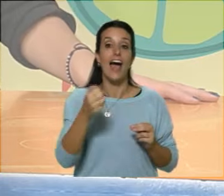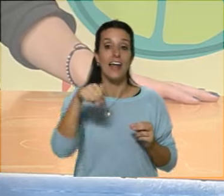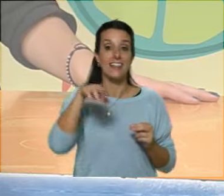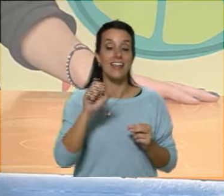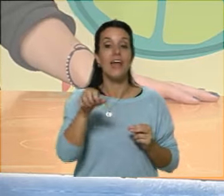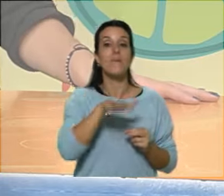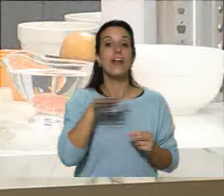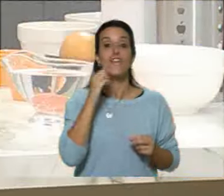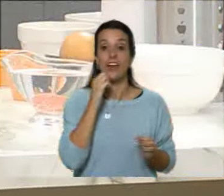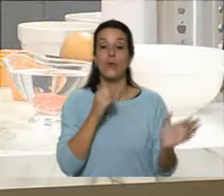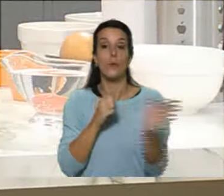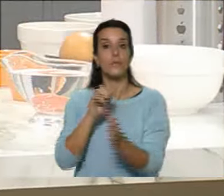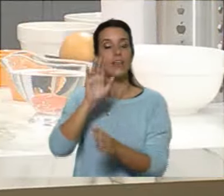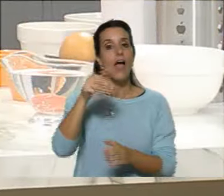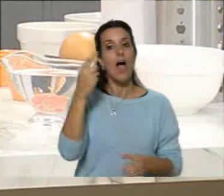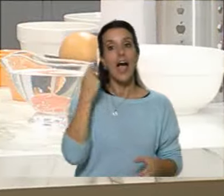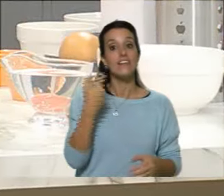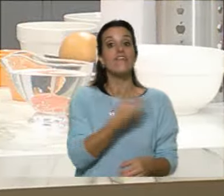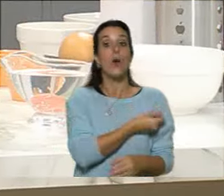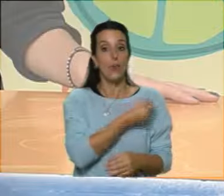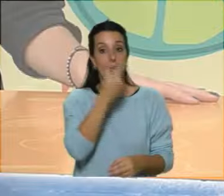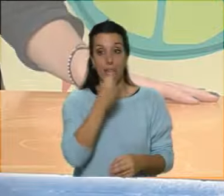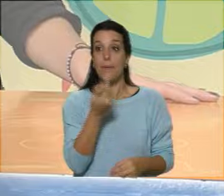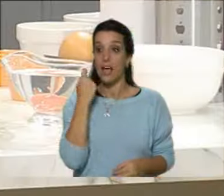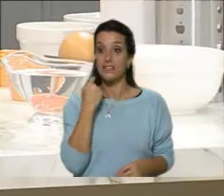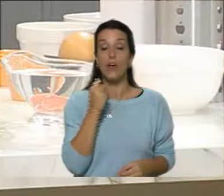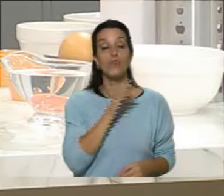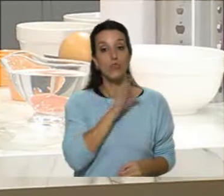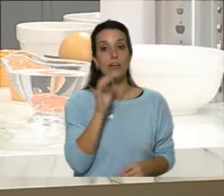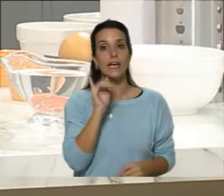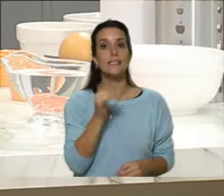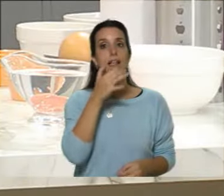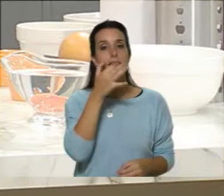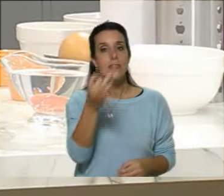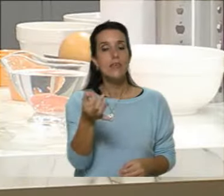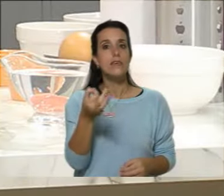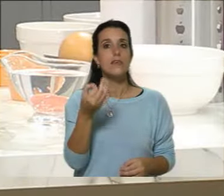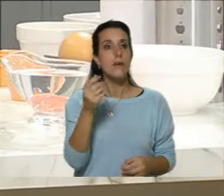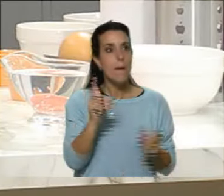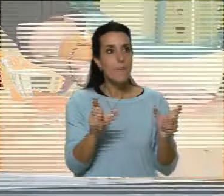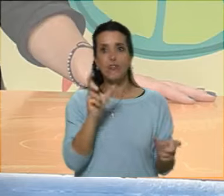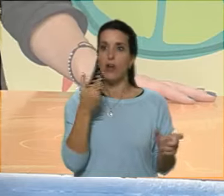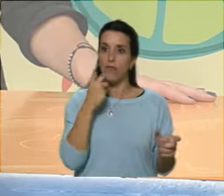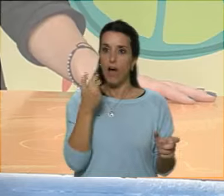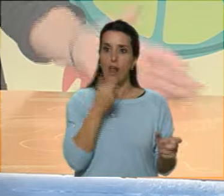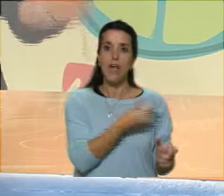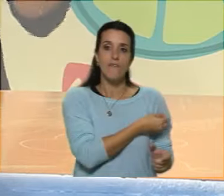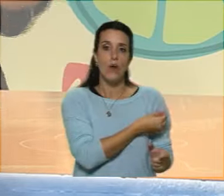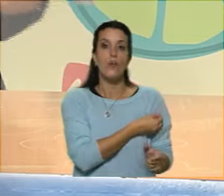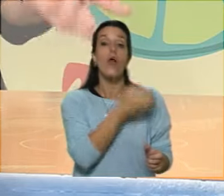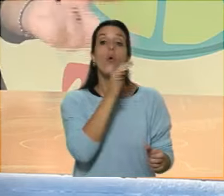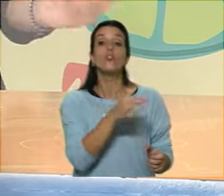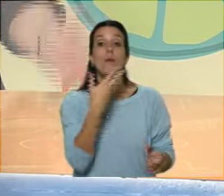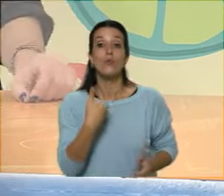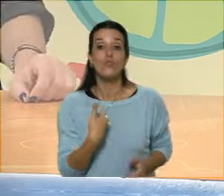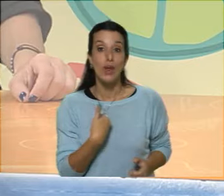Parque Valle. Hablando de inmunización, ayer me fui a dar la vacuna de la gripe. ¿Sí? Decían las vacunadoras. Ayer lo hablamos. ¿Más gente? Ah, lo hablé. No, justo las chicas que nos preguntaban